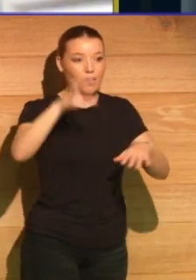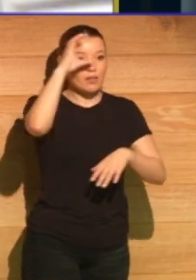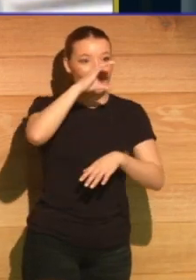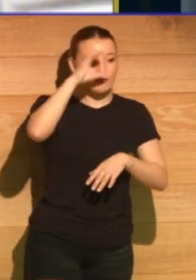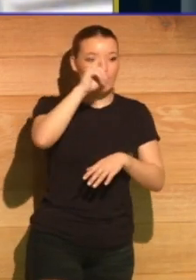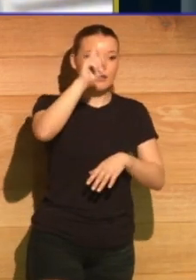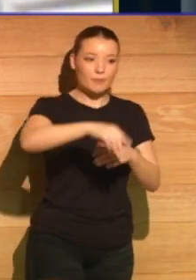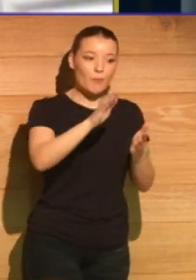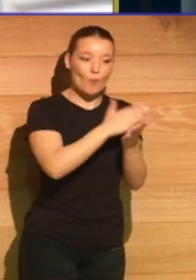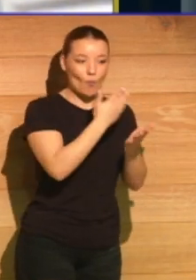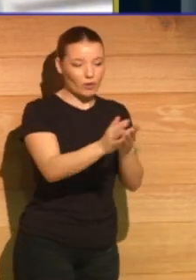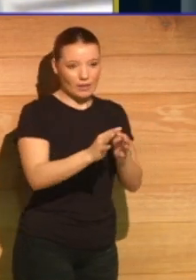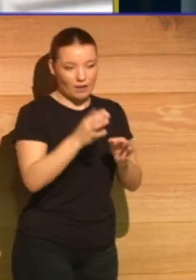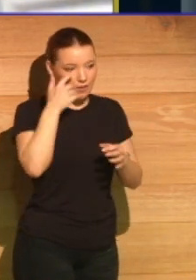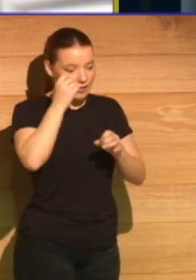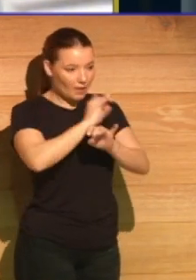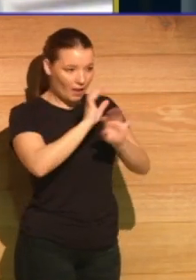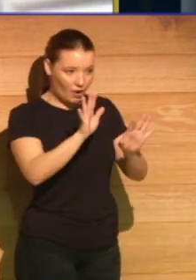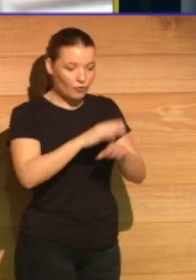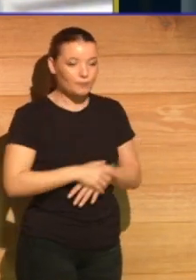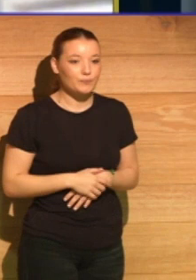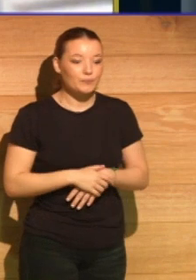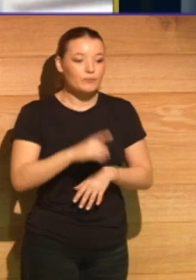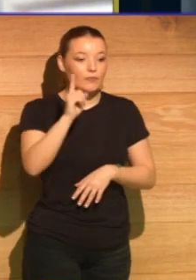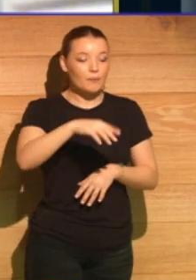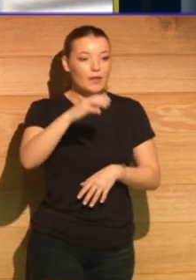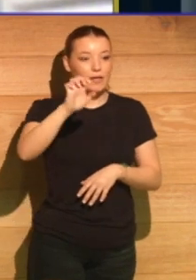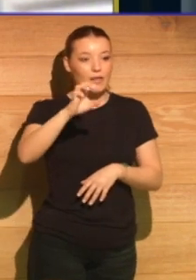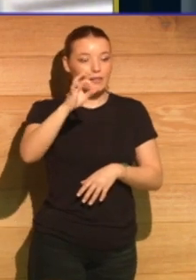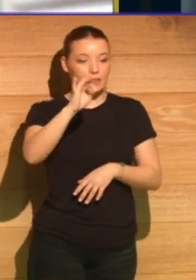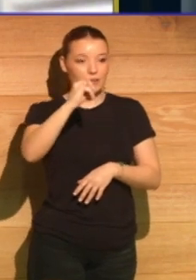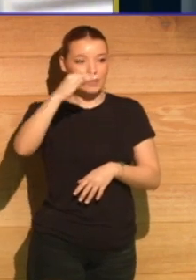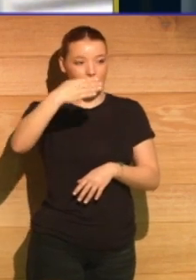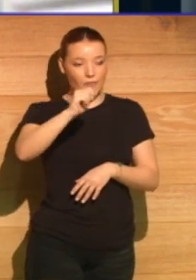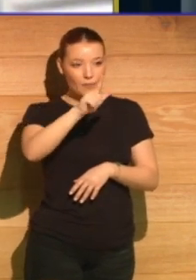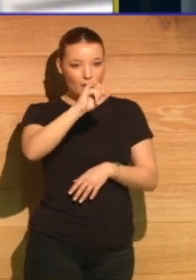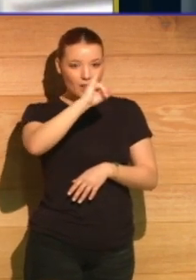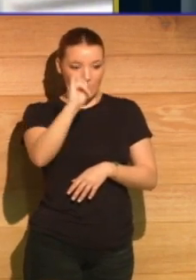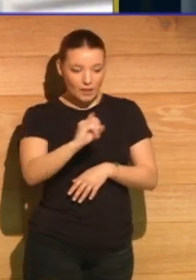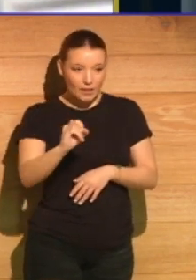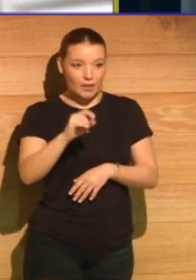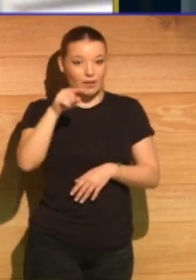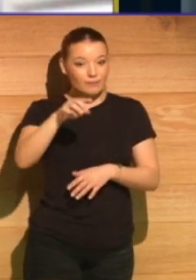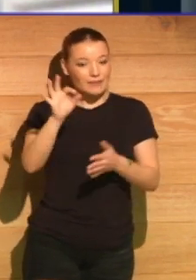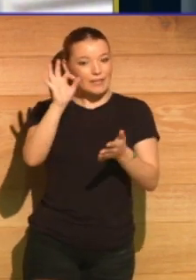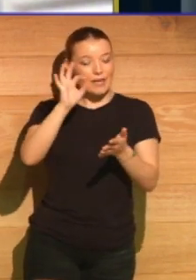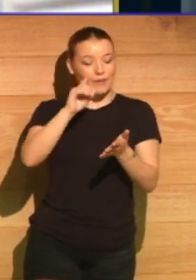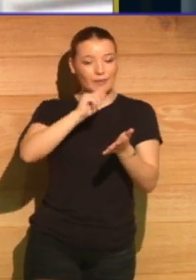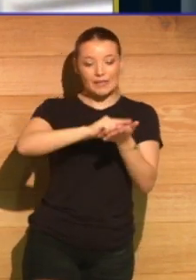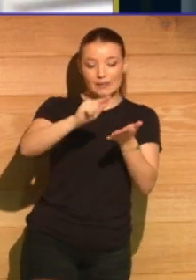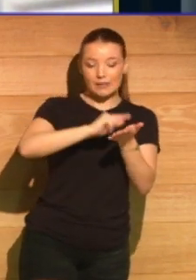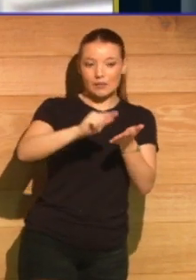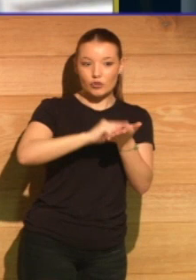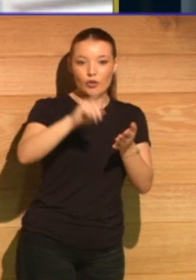supuesto. Nos acompaña también Estíbaliz Espinosa, que es escritora y